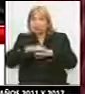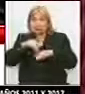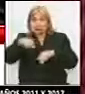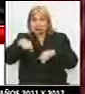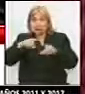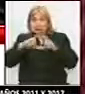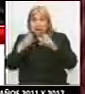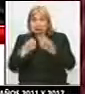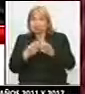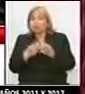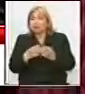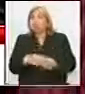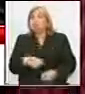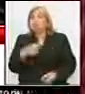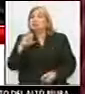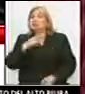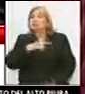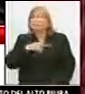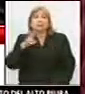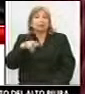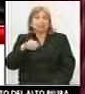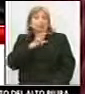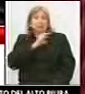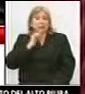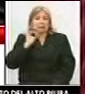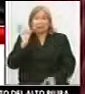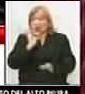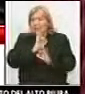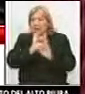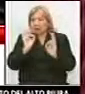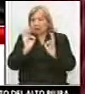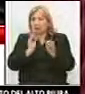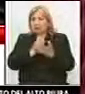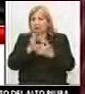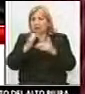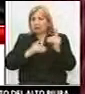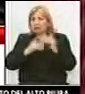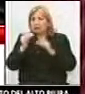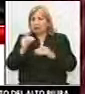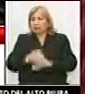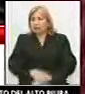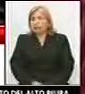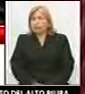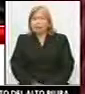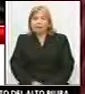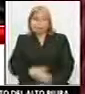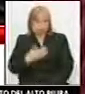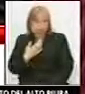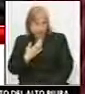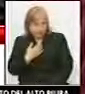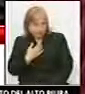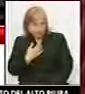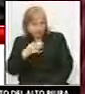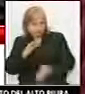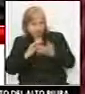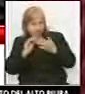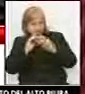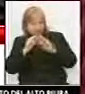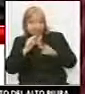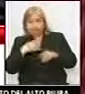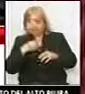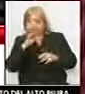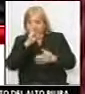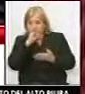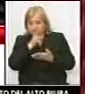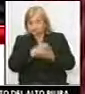comisión que el gobierno regional no ha tenido ninguna participación en dicha construcción. Presidenta, disculpe usted con toda